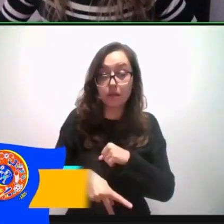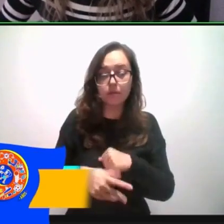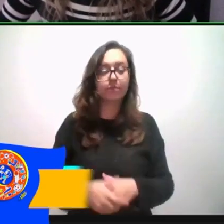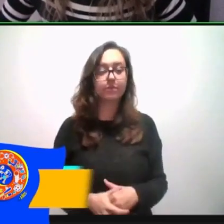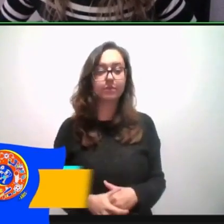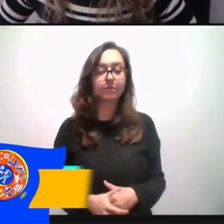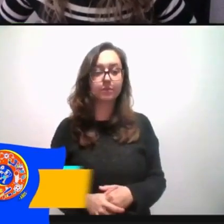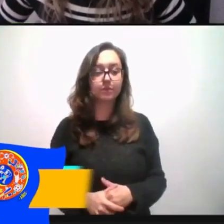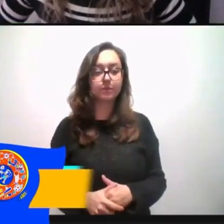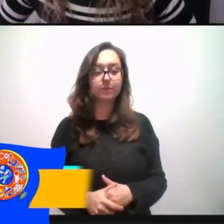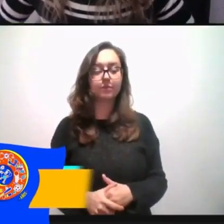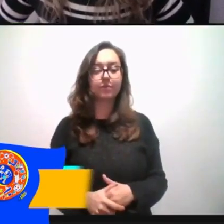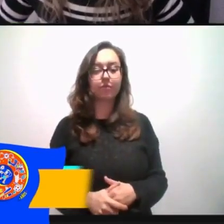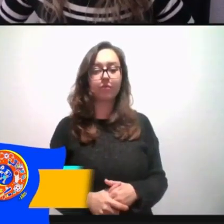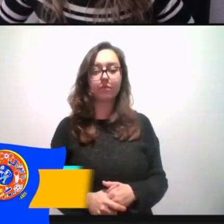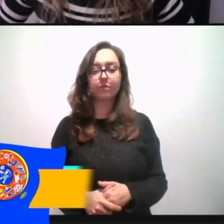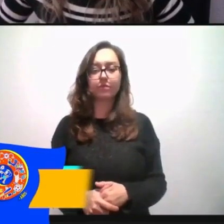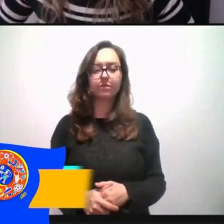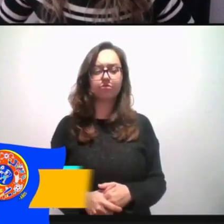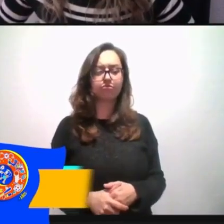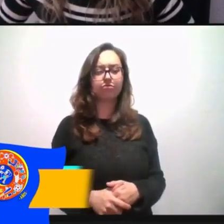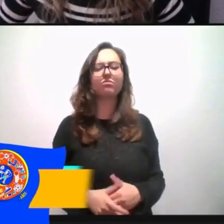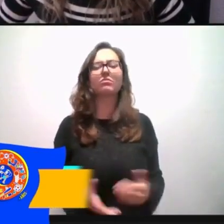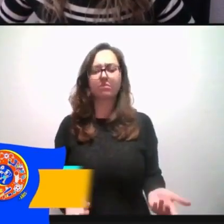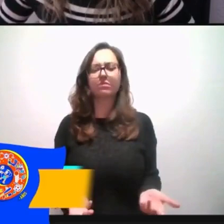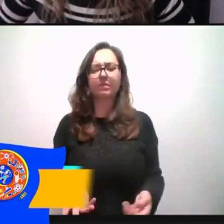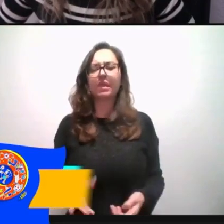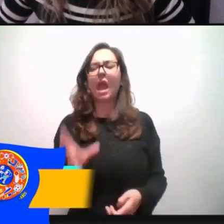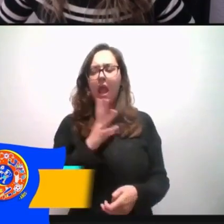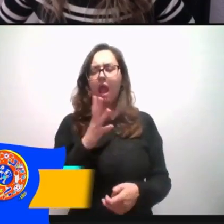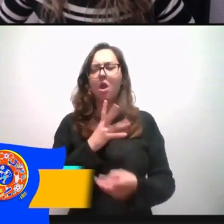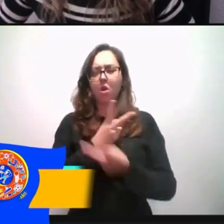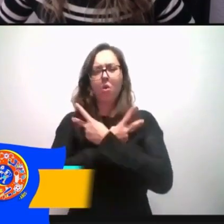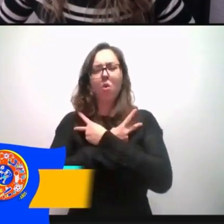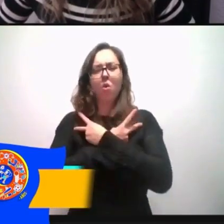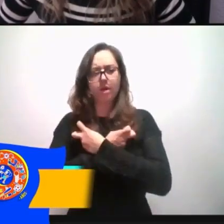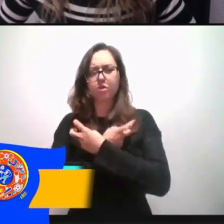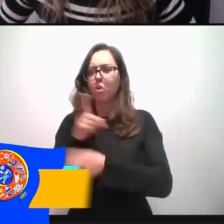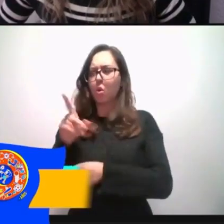Sí, existen bancos de hueso, banco liofilizado,